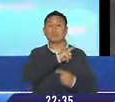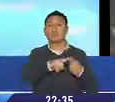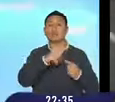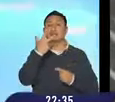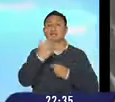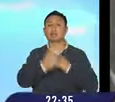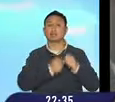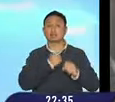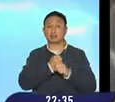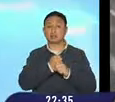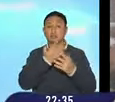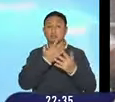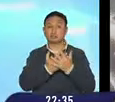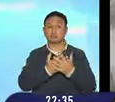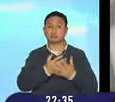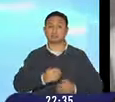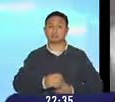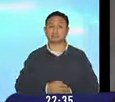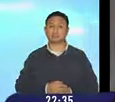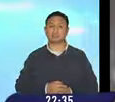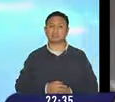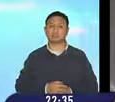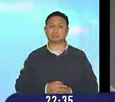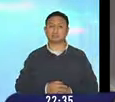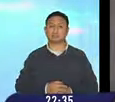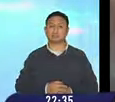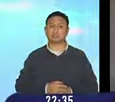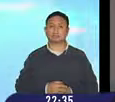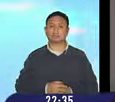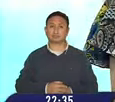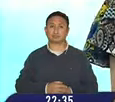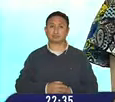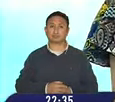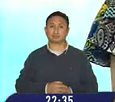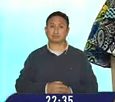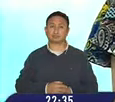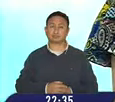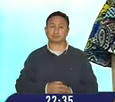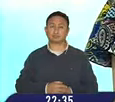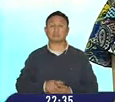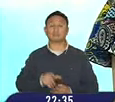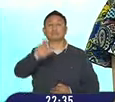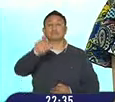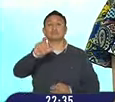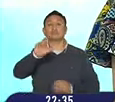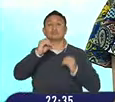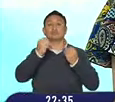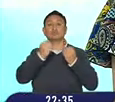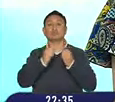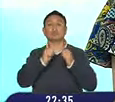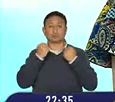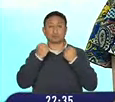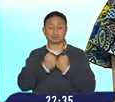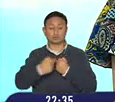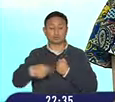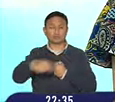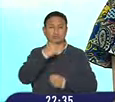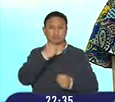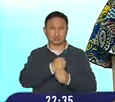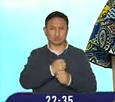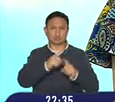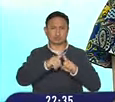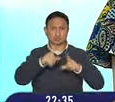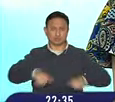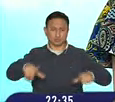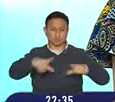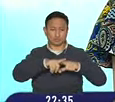la provincia de Santa Elena, informó Darwin Villao. Miembros de organizaciones sociales que trabajan en distintos centros